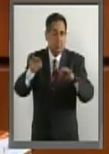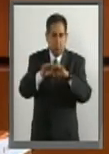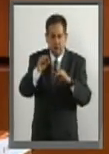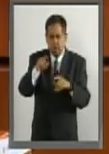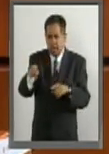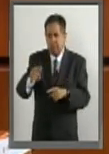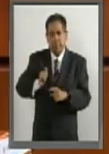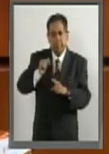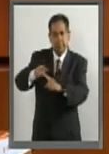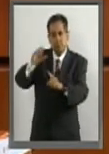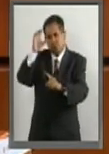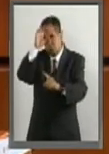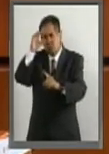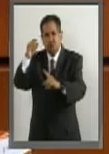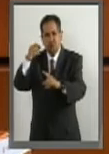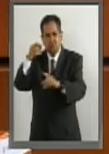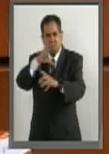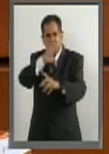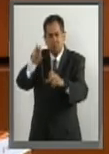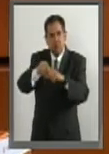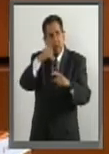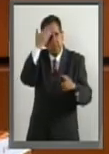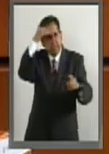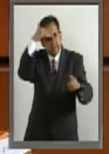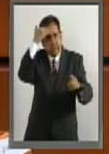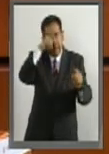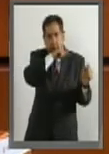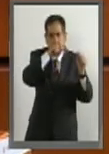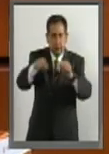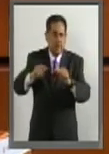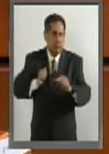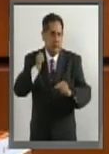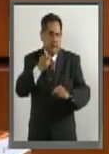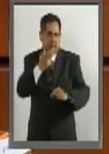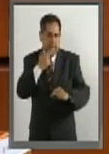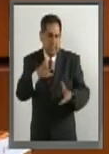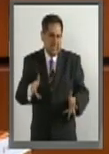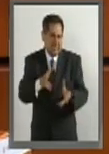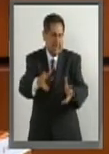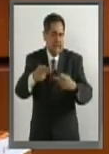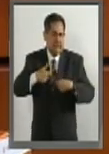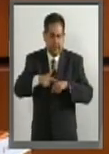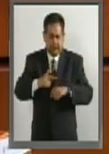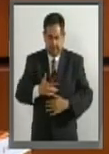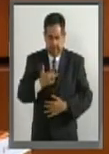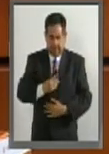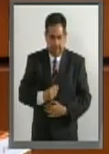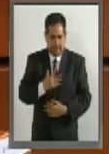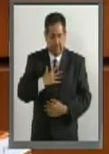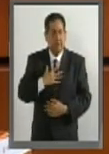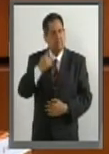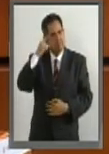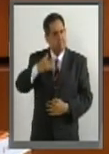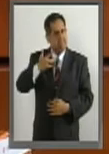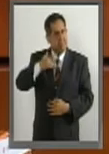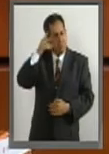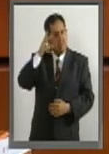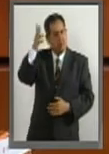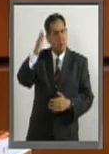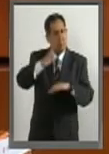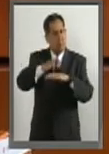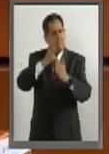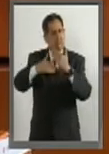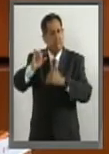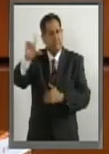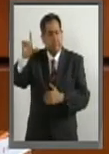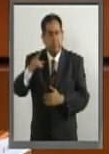tecnológicas de nuestros migrantes repatriados, que estimule sus habilidades personales y profesionales, sobre todo que